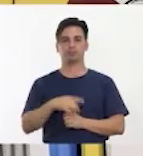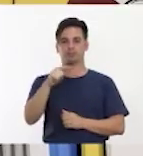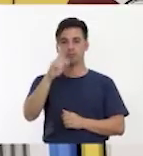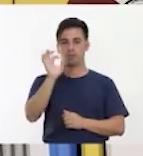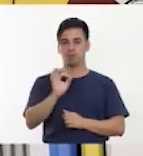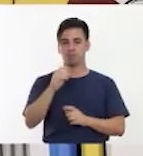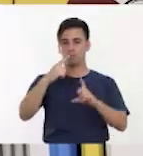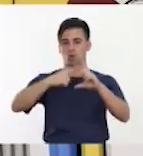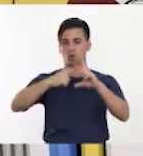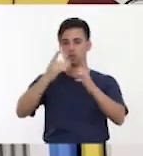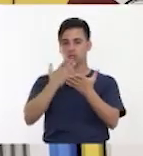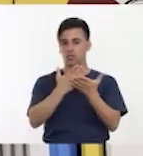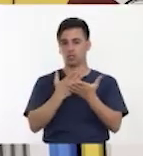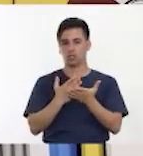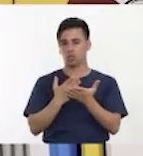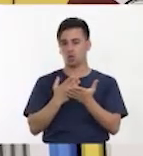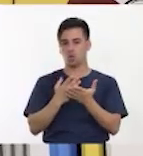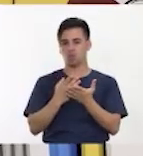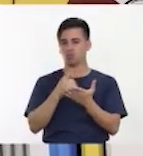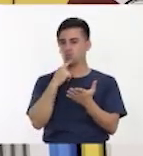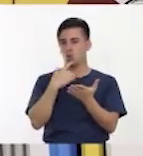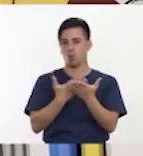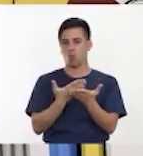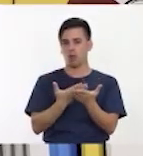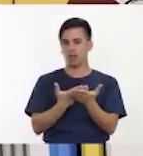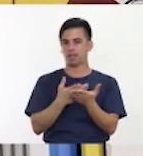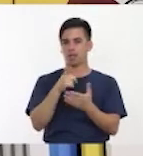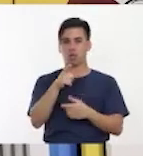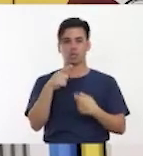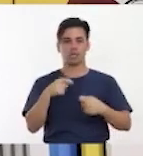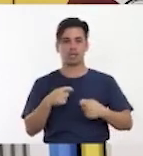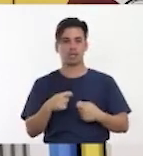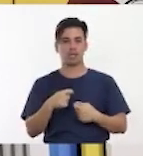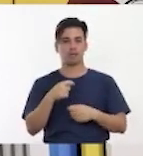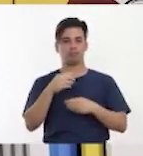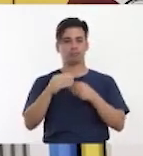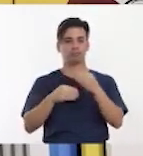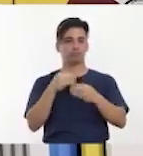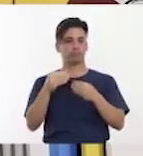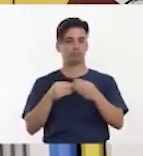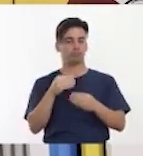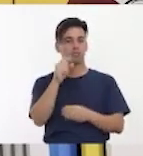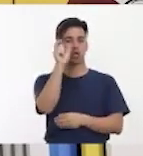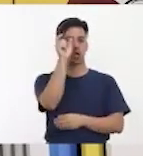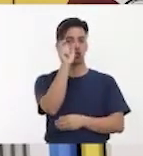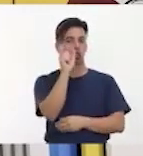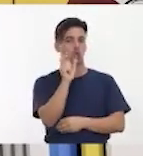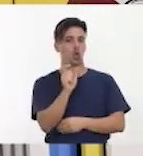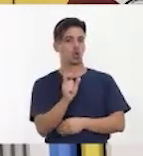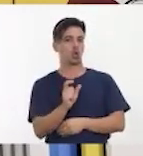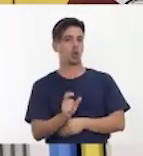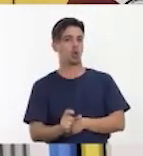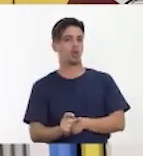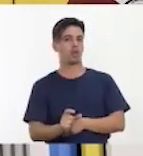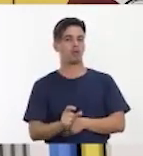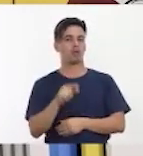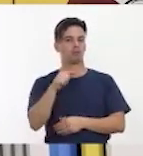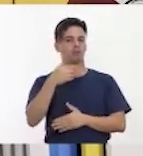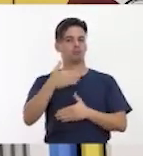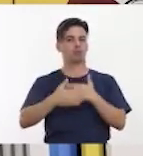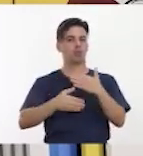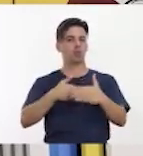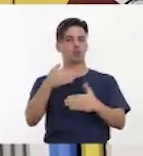Para adentrarse en este contenido, les sugerimos que continúen con la cronología comentada de este proceso